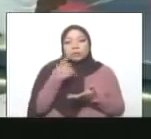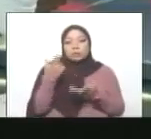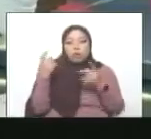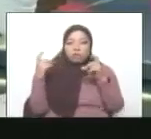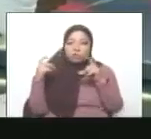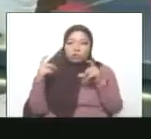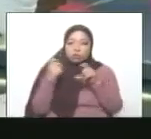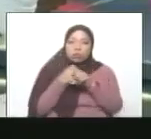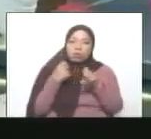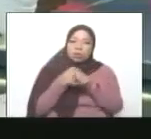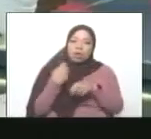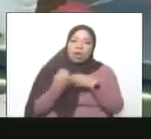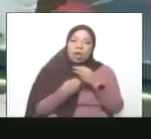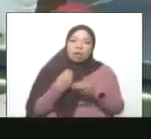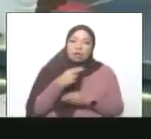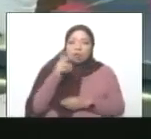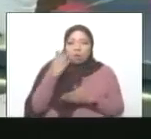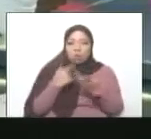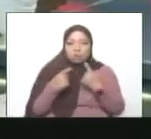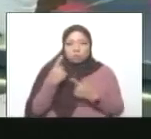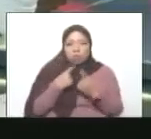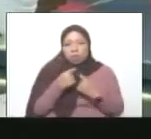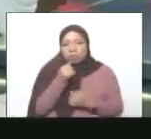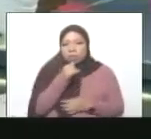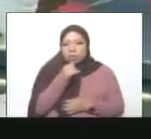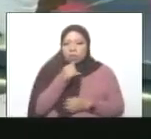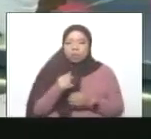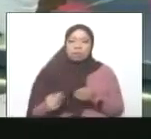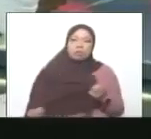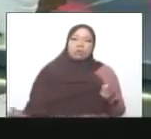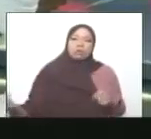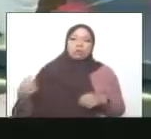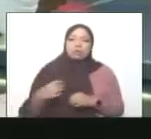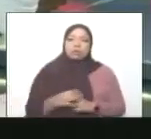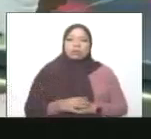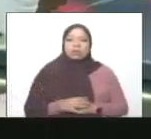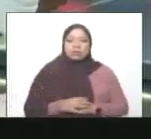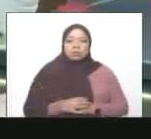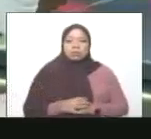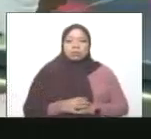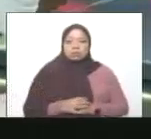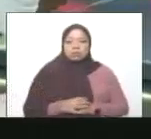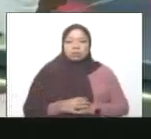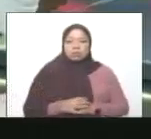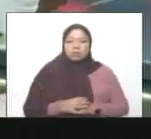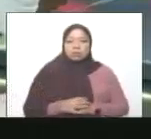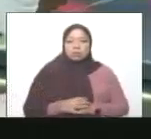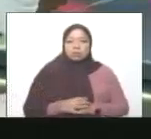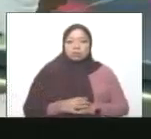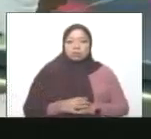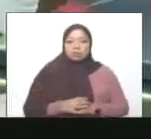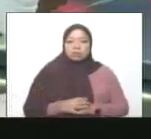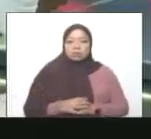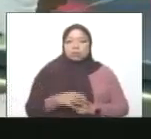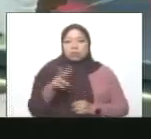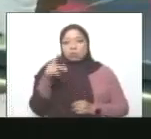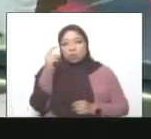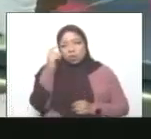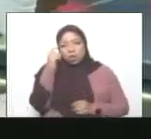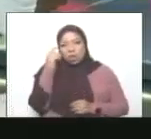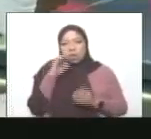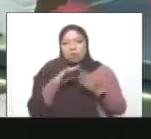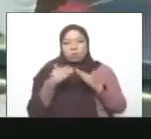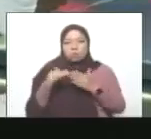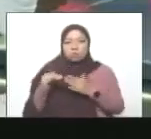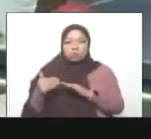foticos y lo que va avanzado es la pintura de resto. No, pero ¿qué fotico? ¿Tú no fuiste al sitio? Presidente, yo tengo 2 días retirada a la comunidad